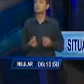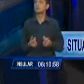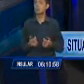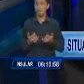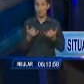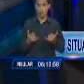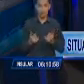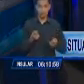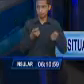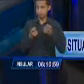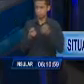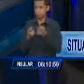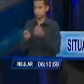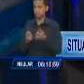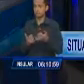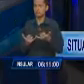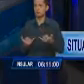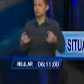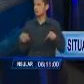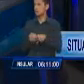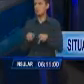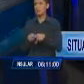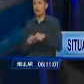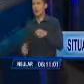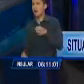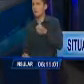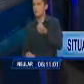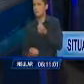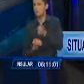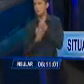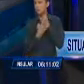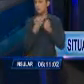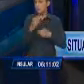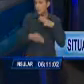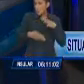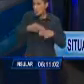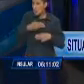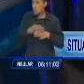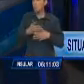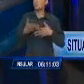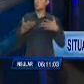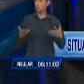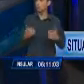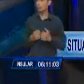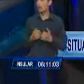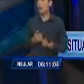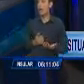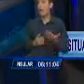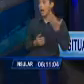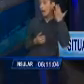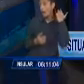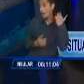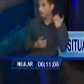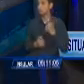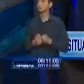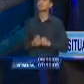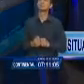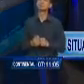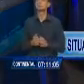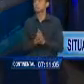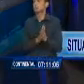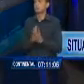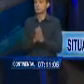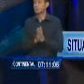gran fuente que moviliza a la economía del mundo. Antes eran los grandes